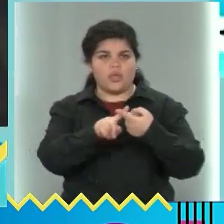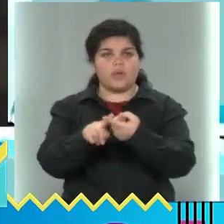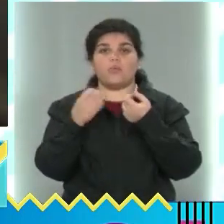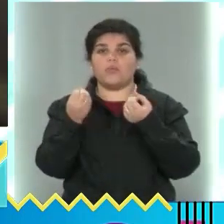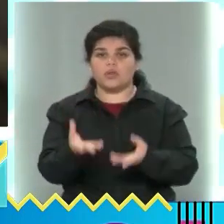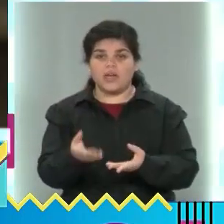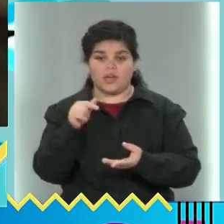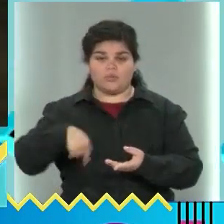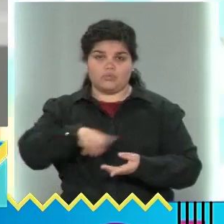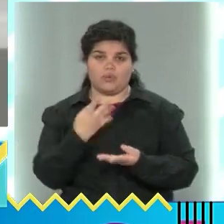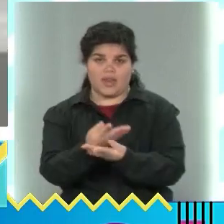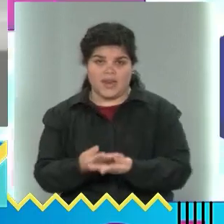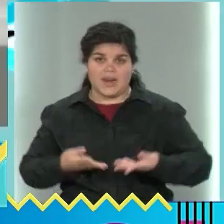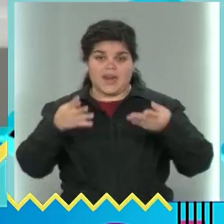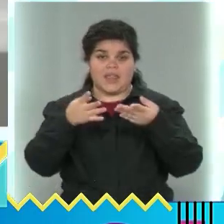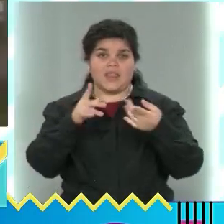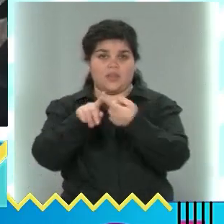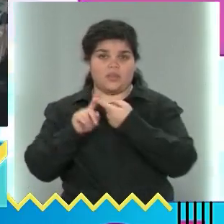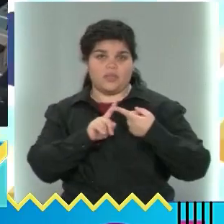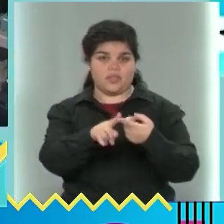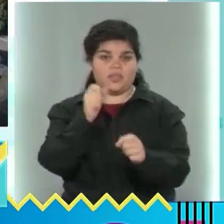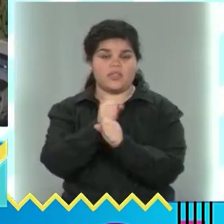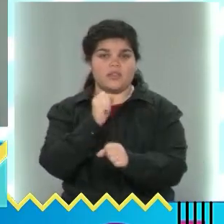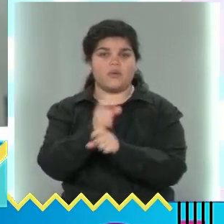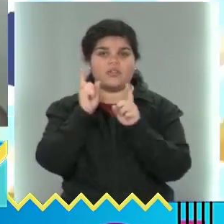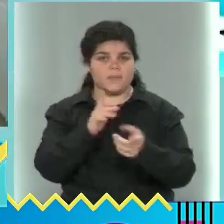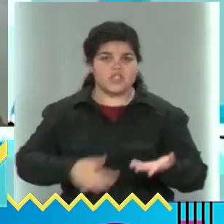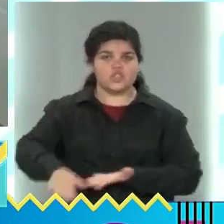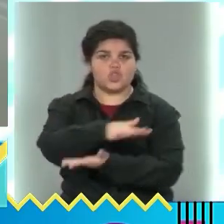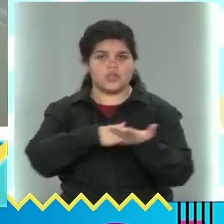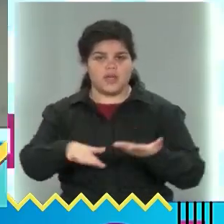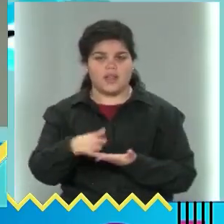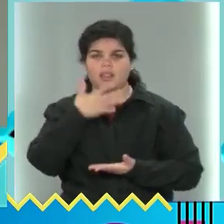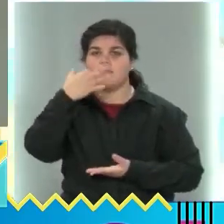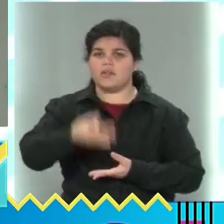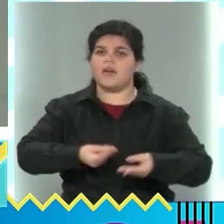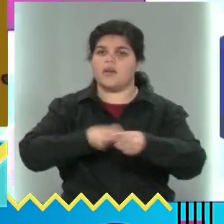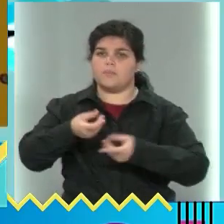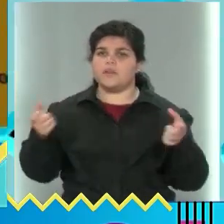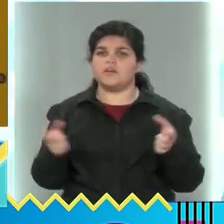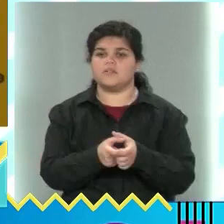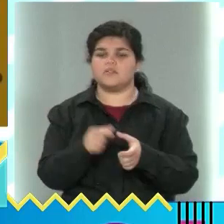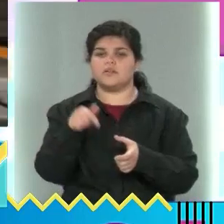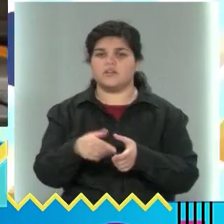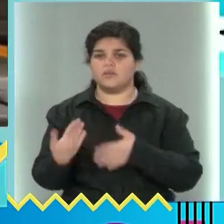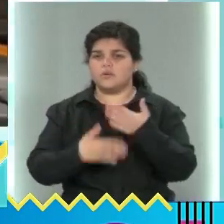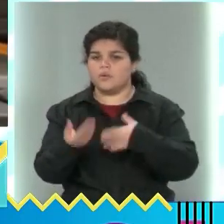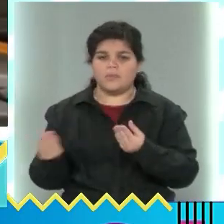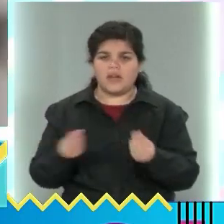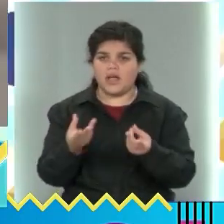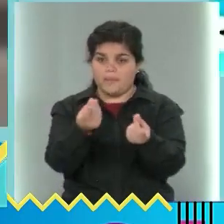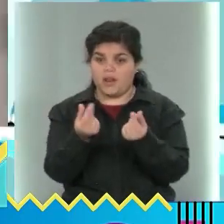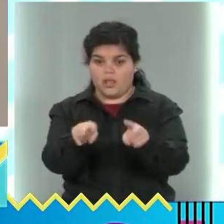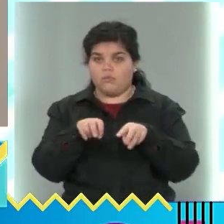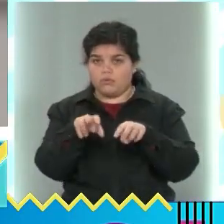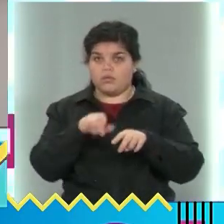una red no solo de trabajo, sino somos una red social. La verdad que las pymes no solo estamos para generar capital y para